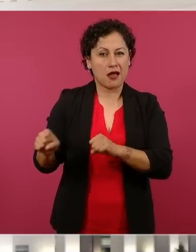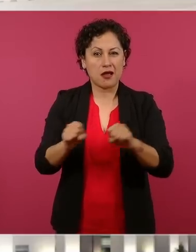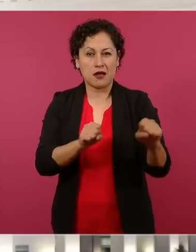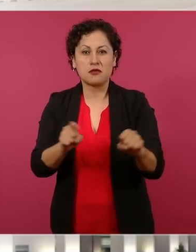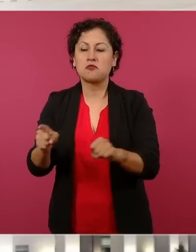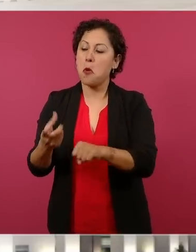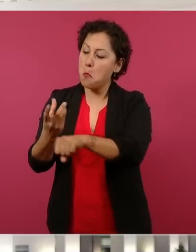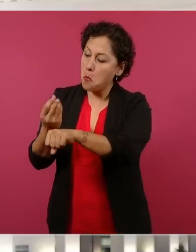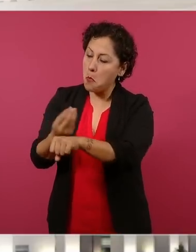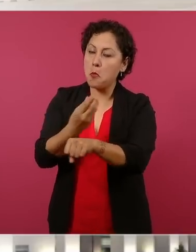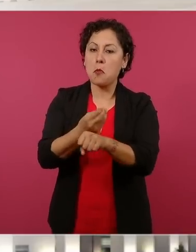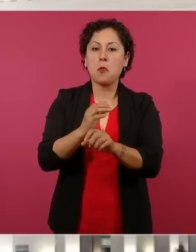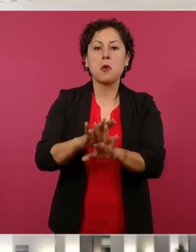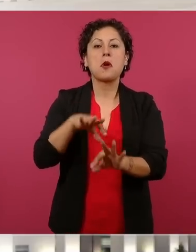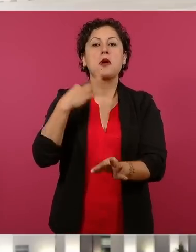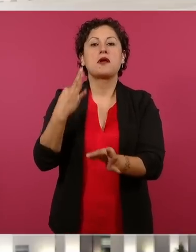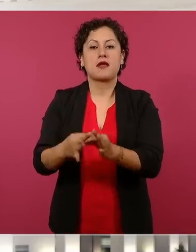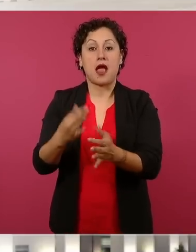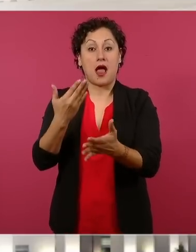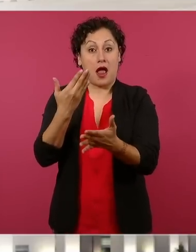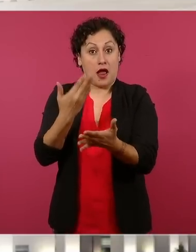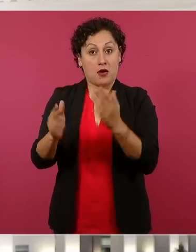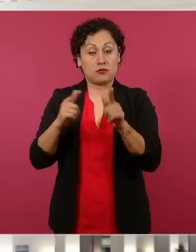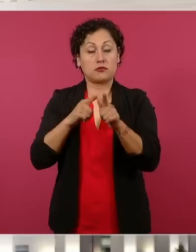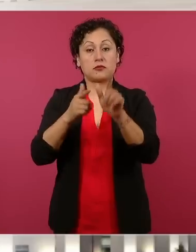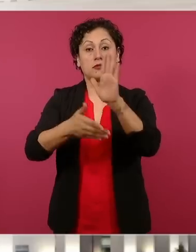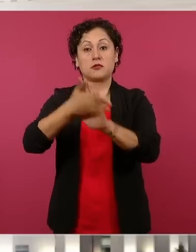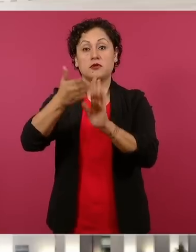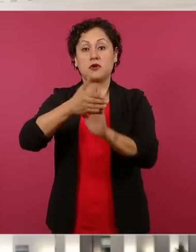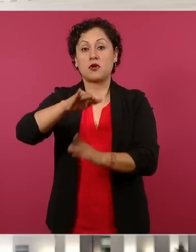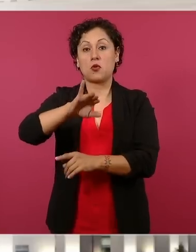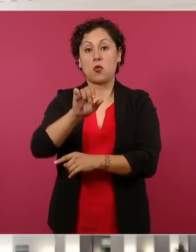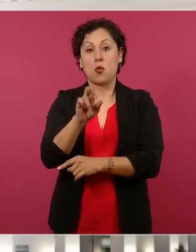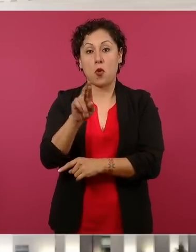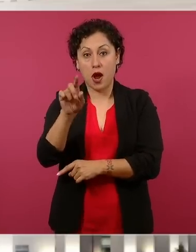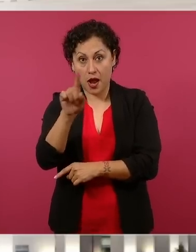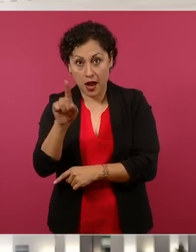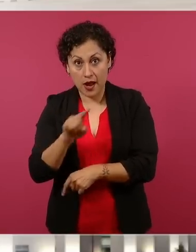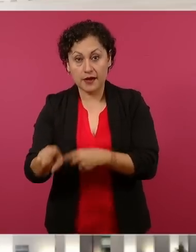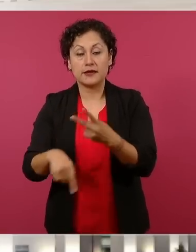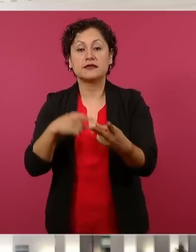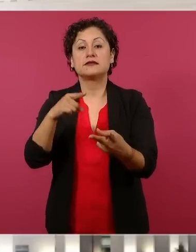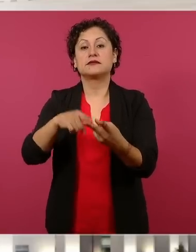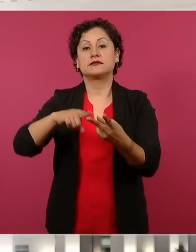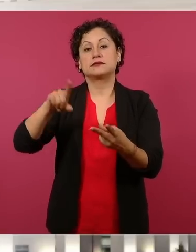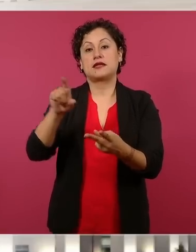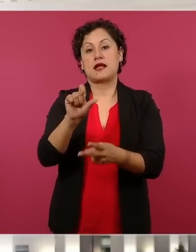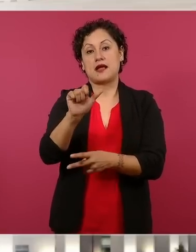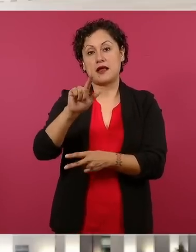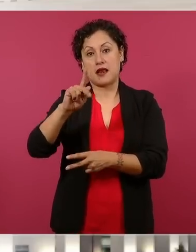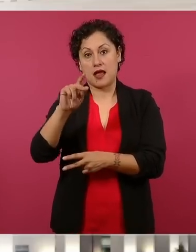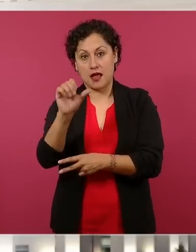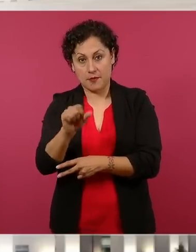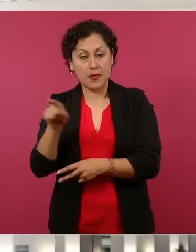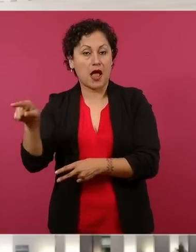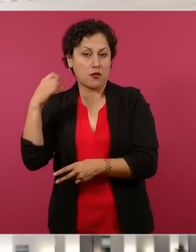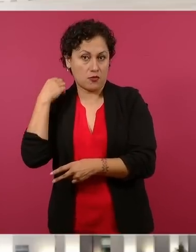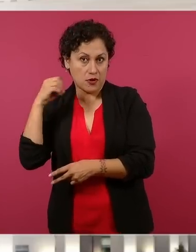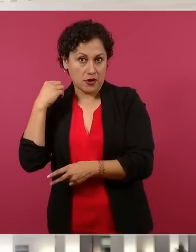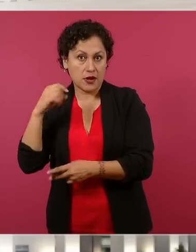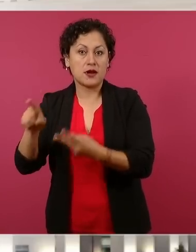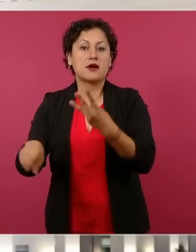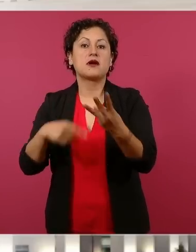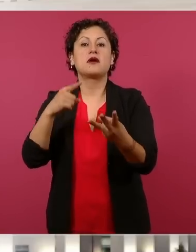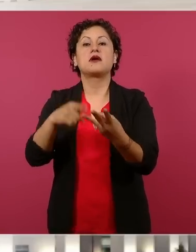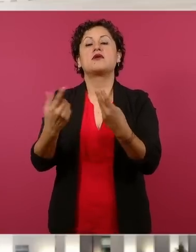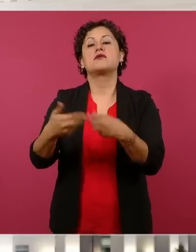hospitales integrales de Juárez, de Ixtlán de Juárez, de Jalapa allá en Oaxaca y el Hospital